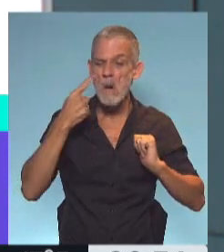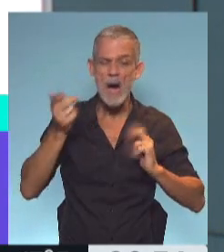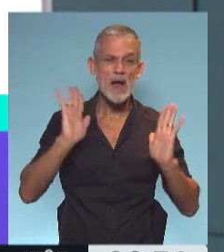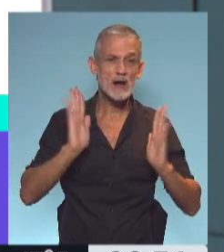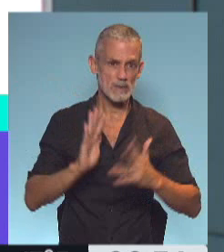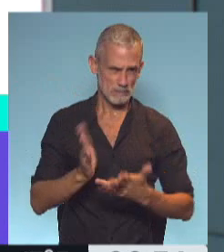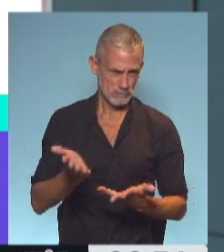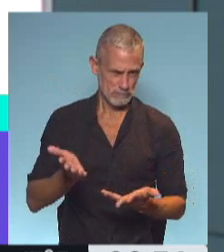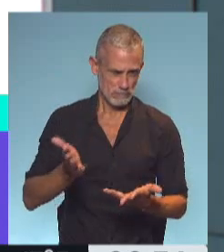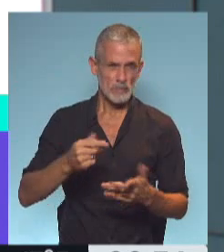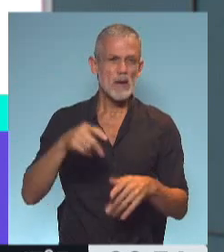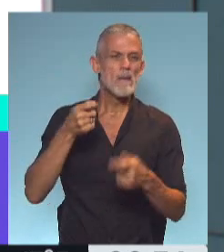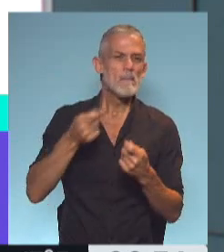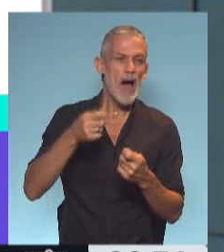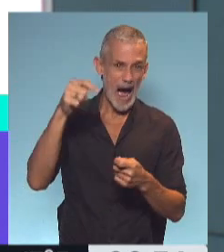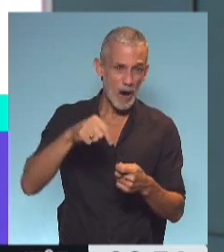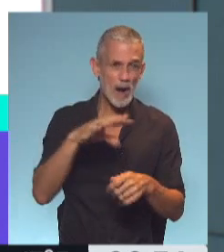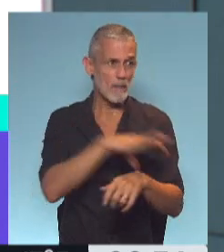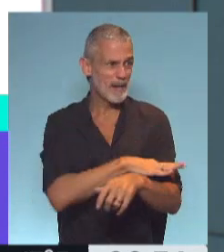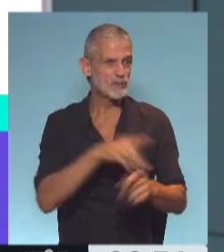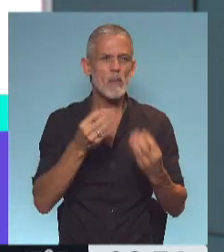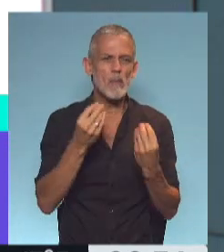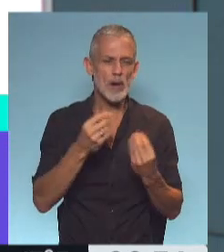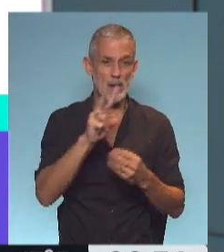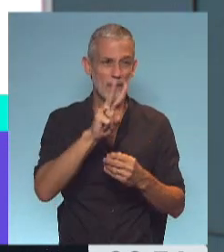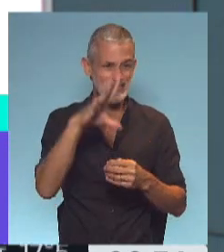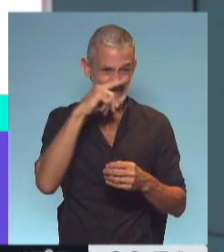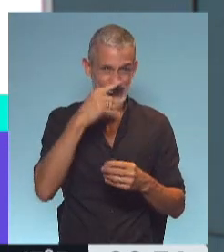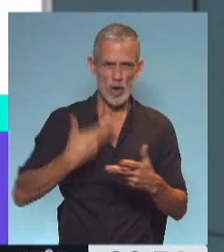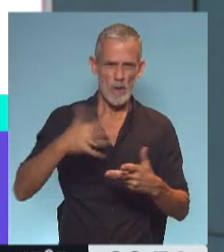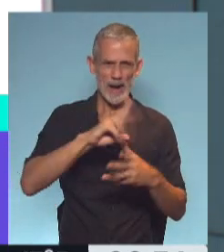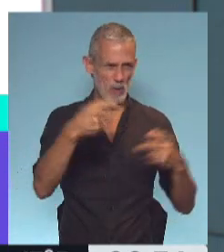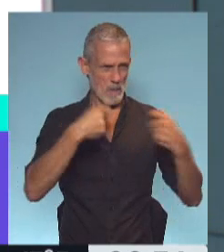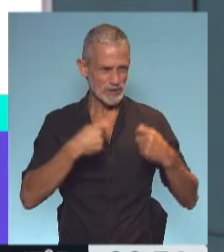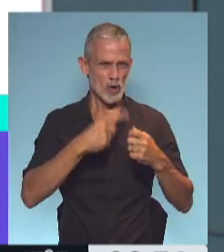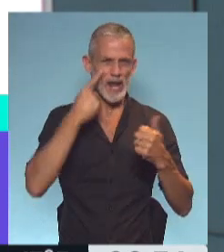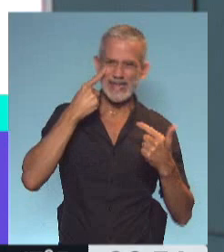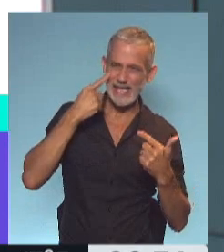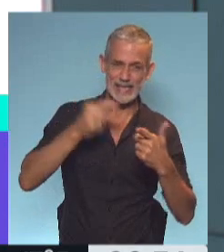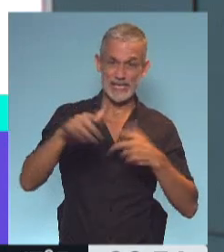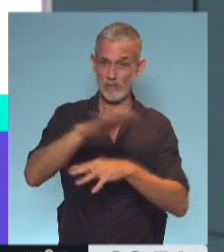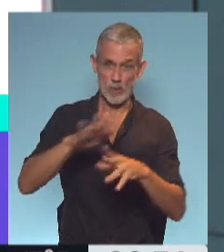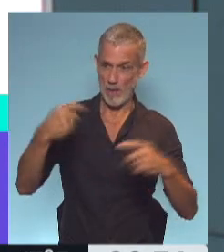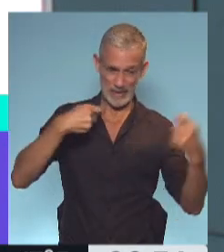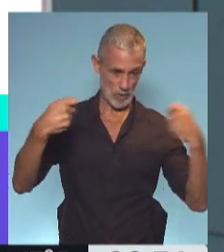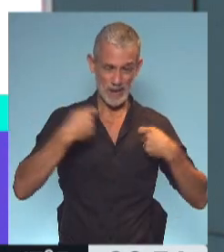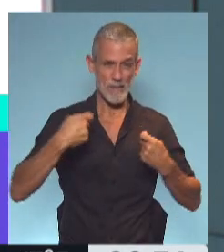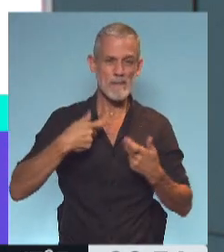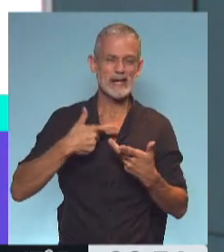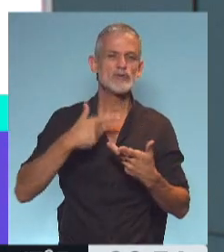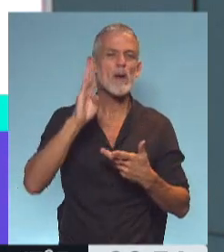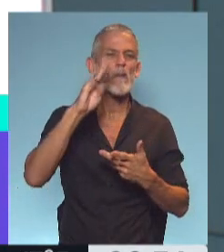Y presionado solamente ahora por los 27 gobernadores, por intendentes, por la población, por las sociedades